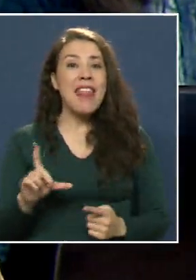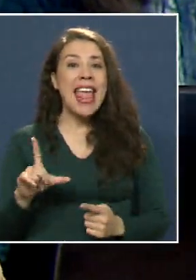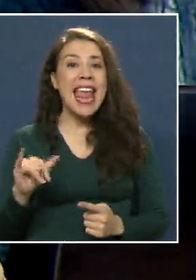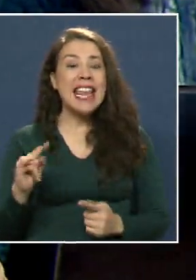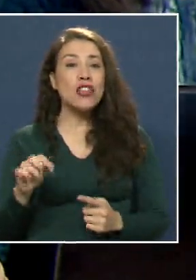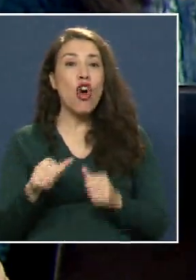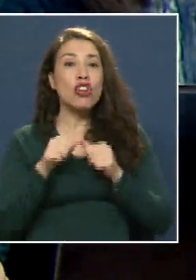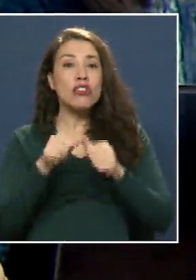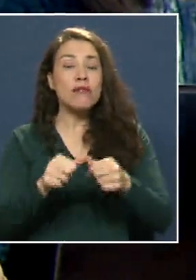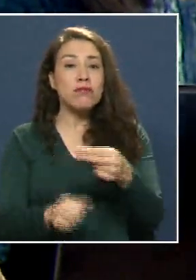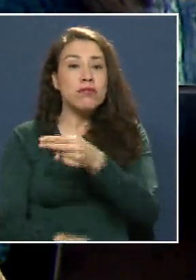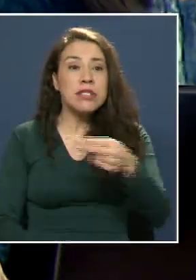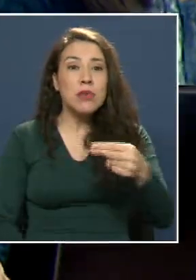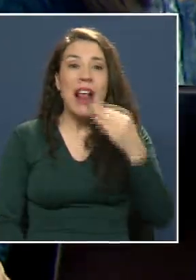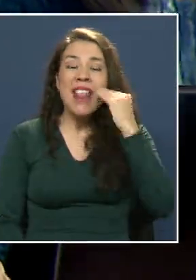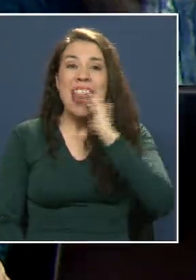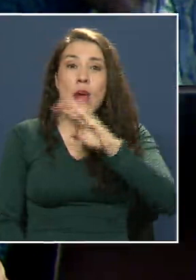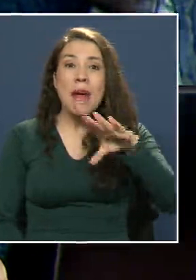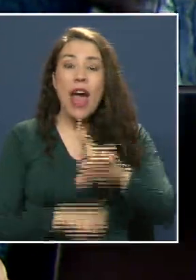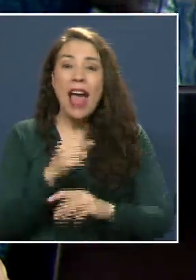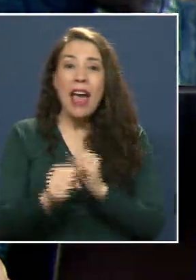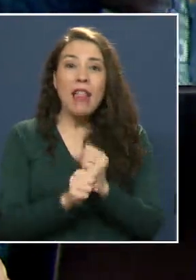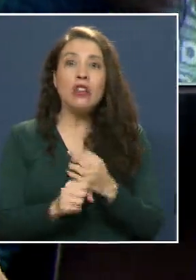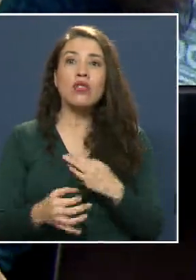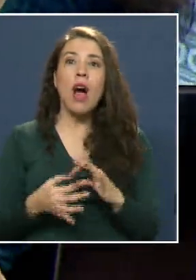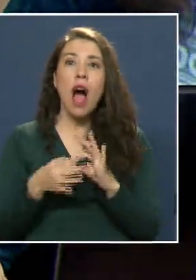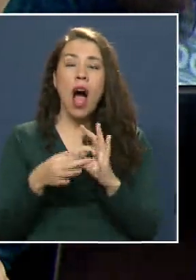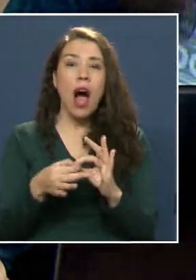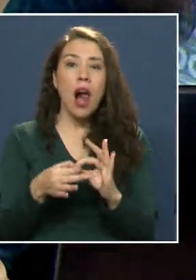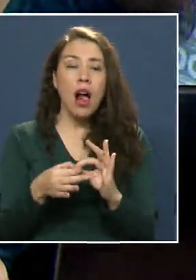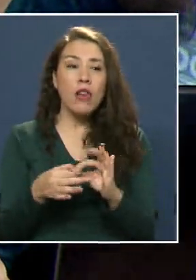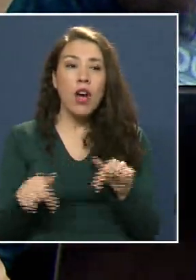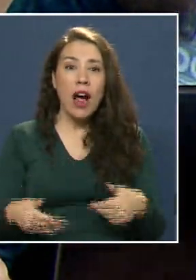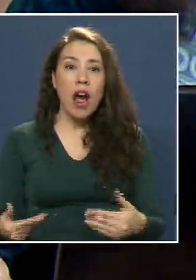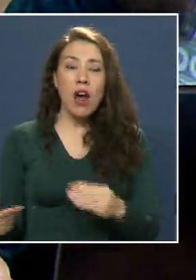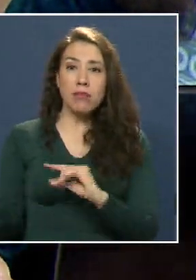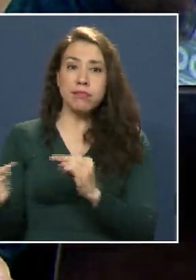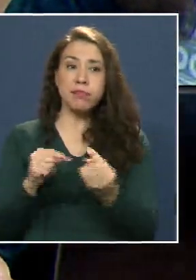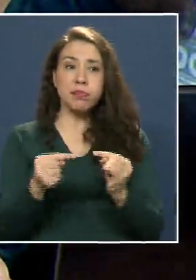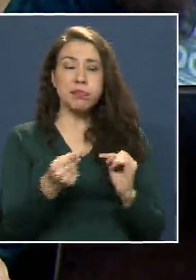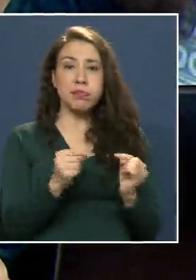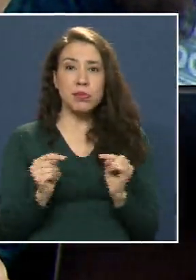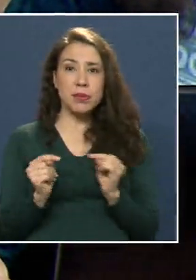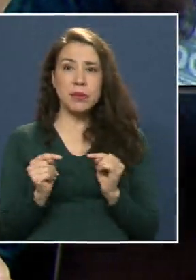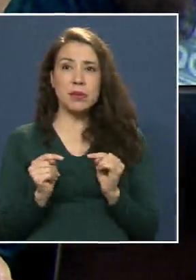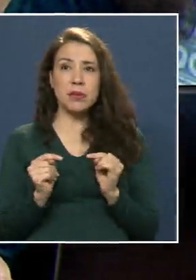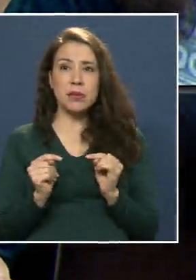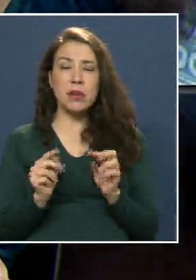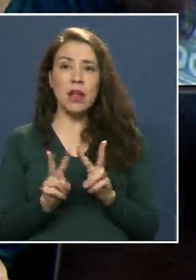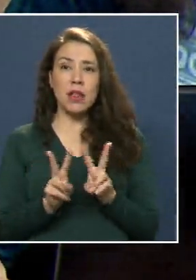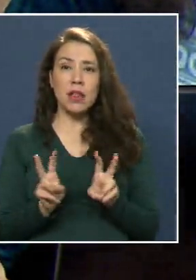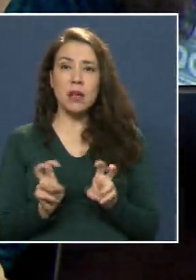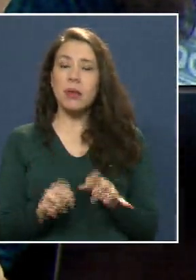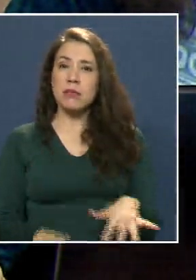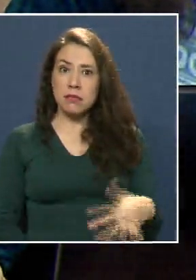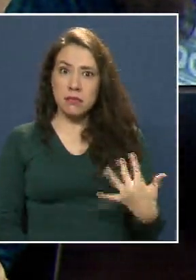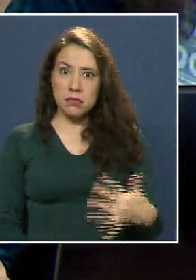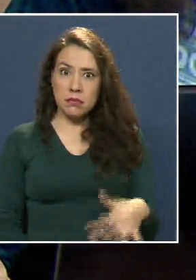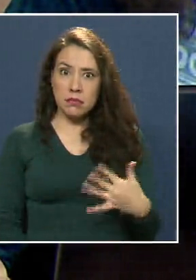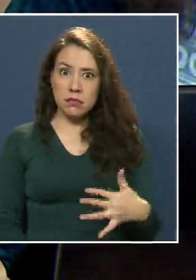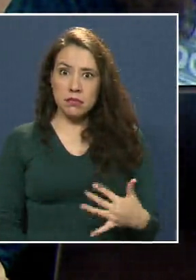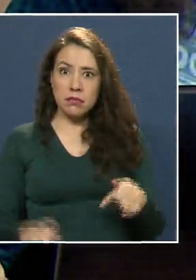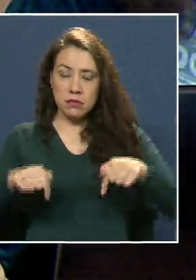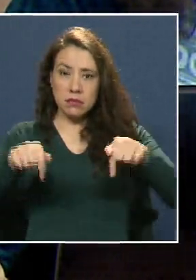menores. Y además agradezco que hoy día se esté discutiendo sobre un tema tan importante dentro